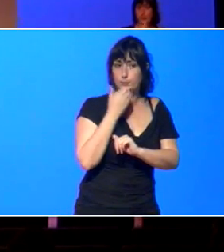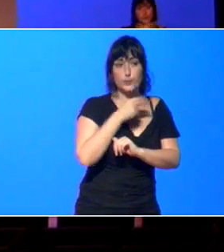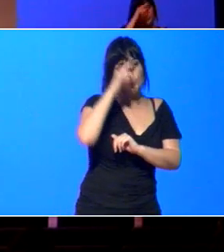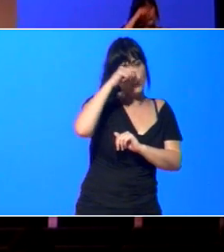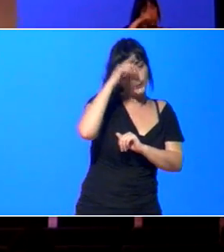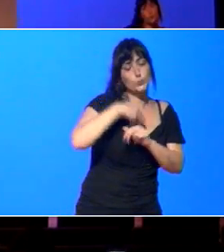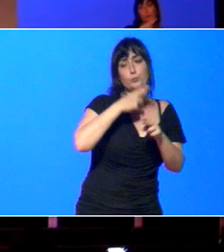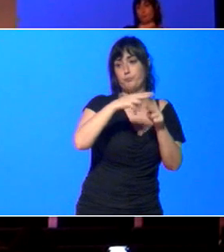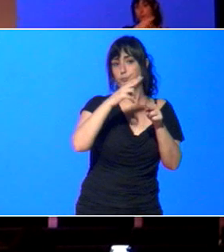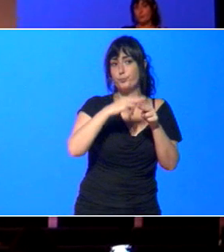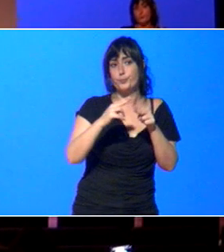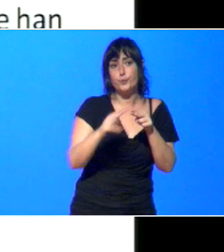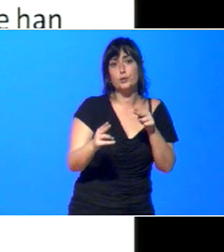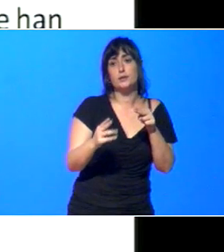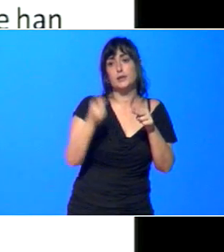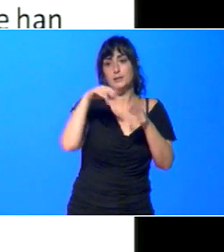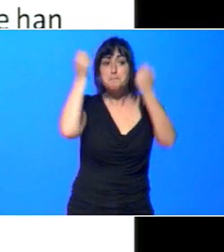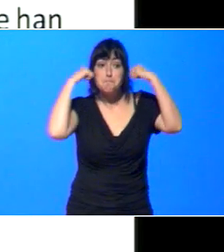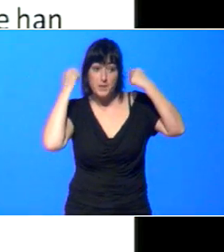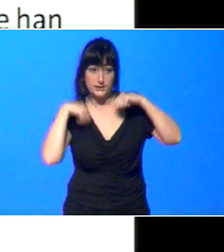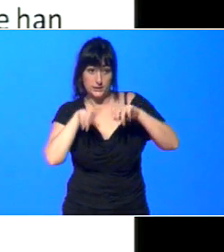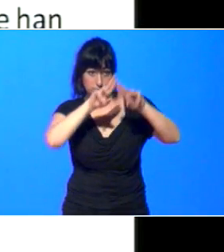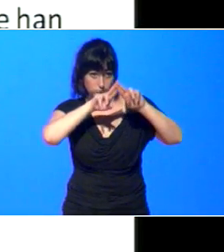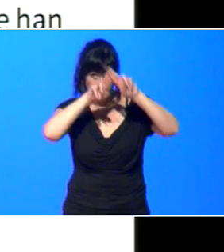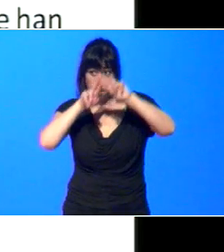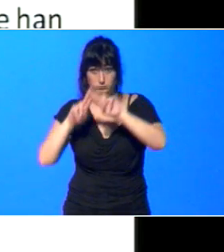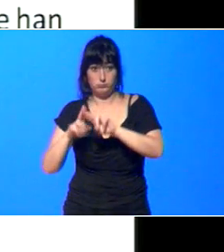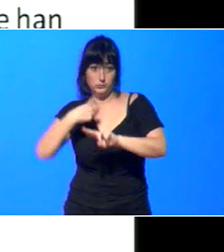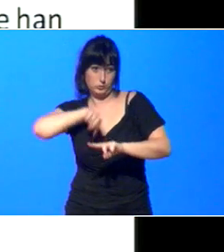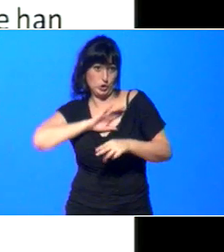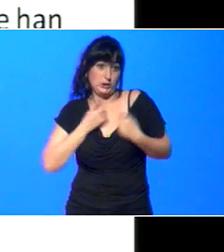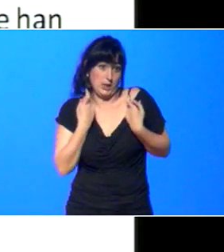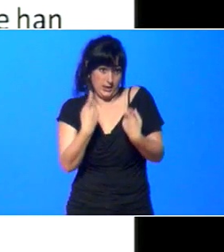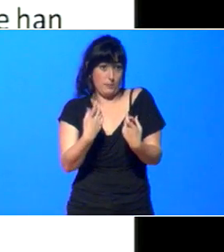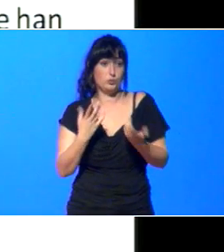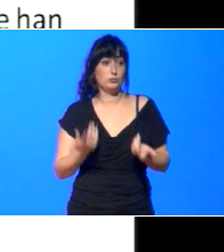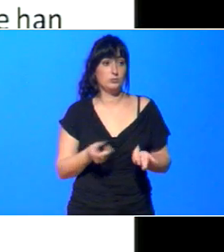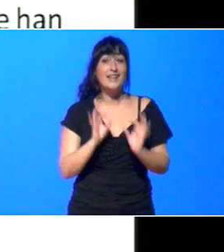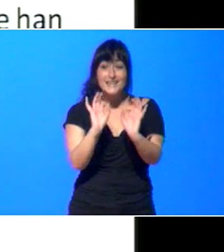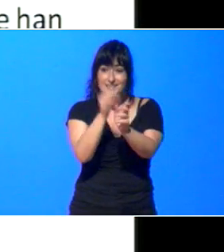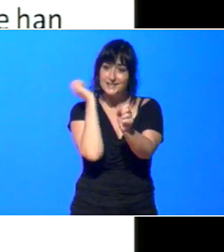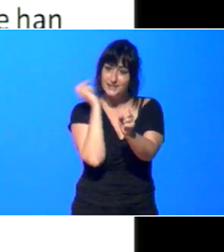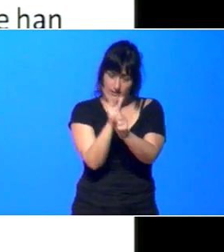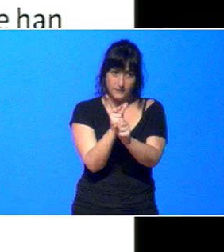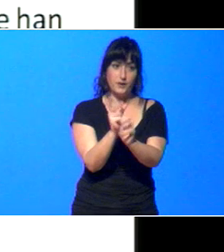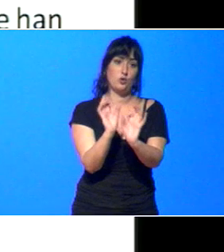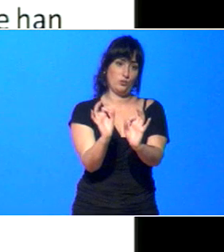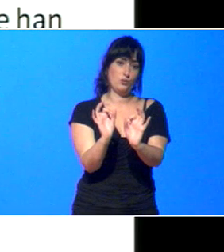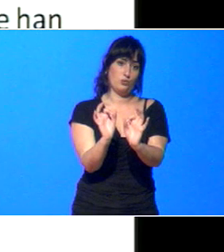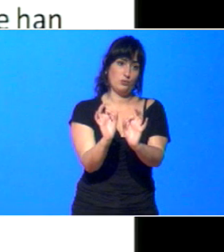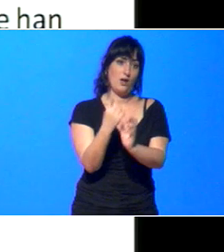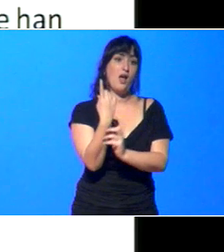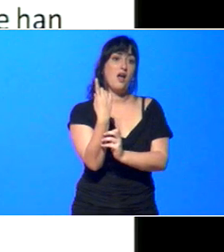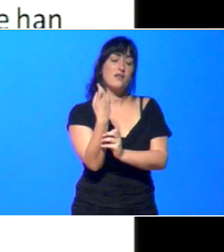políticas y sus prácticas. Necesitamos, y ese es el gran desafío, configurar en definitiva a los